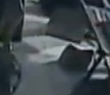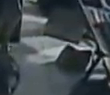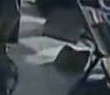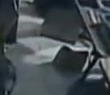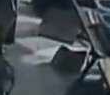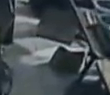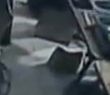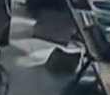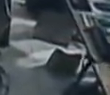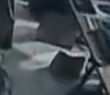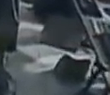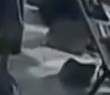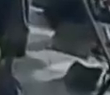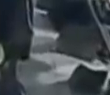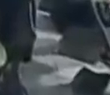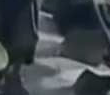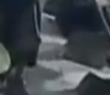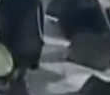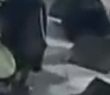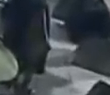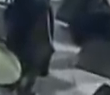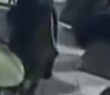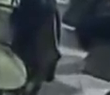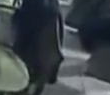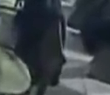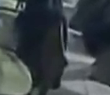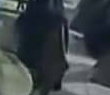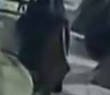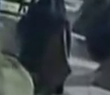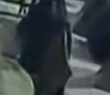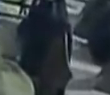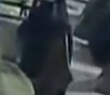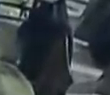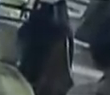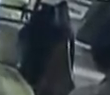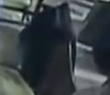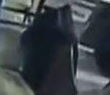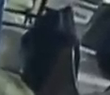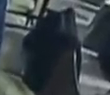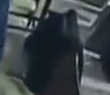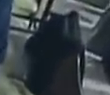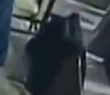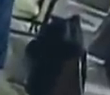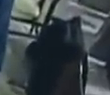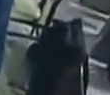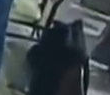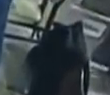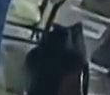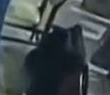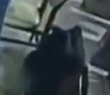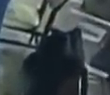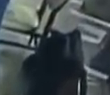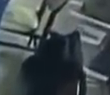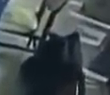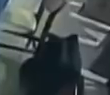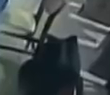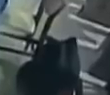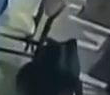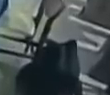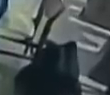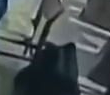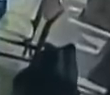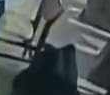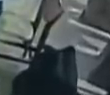padres libertadores. Allí la primera combatiente, doctora Cilia Flores de Maduro, acompañando también al mandatario